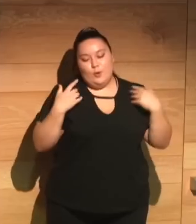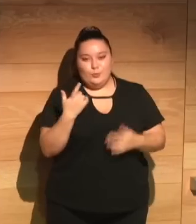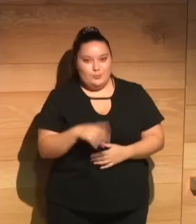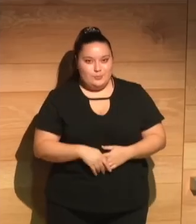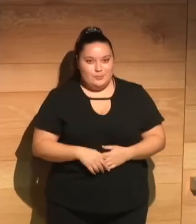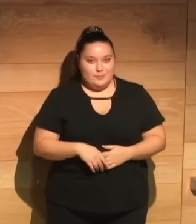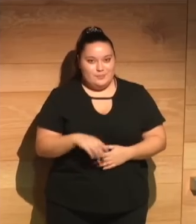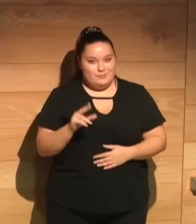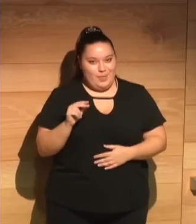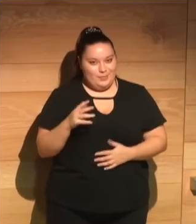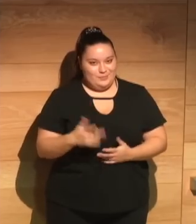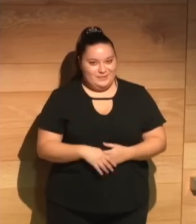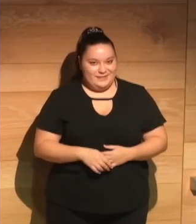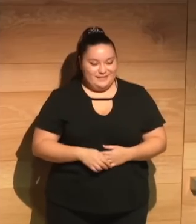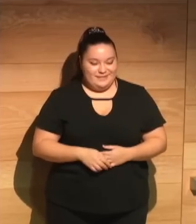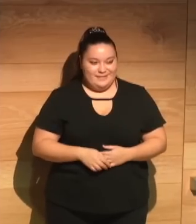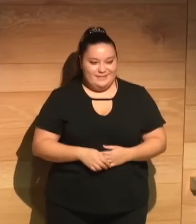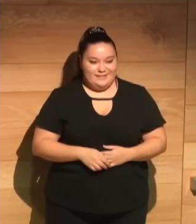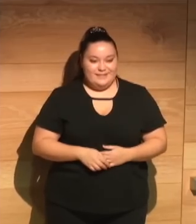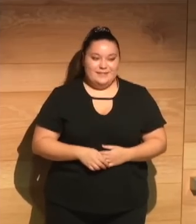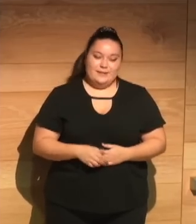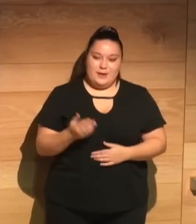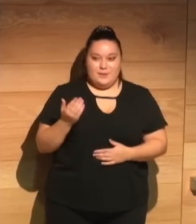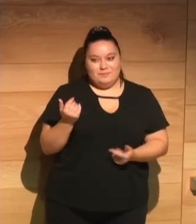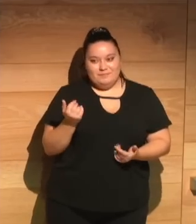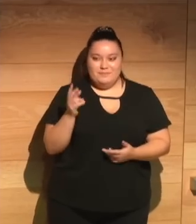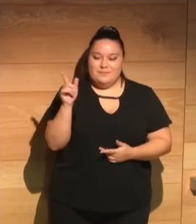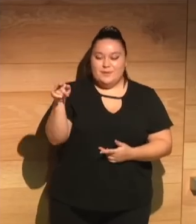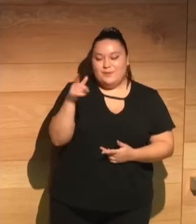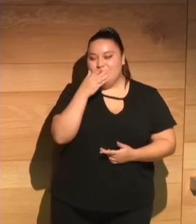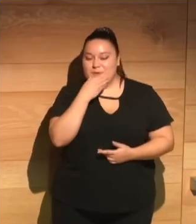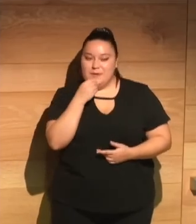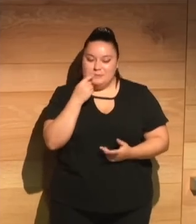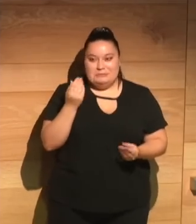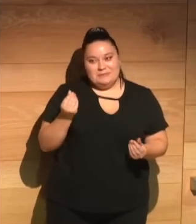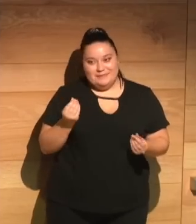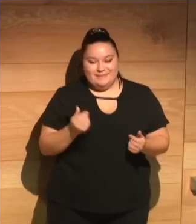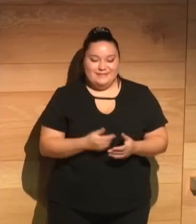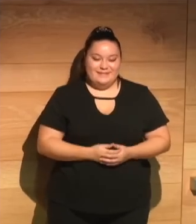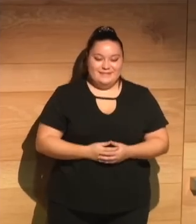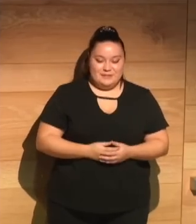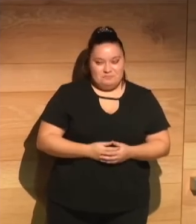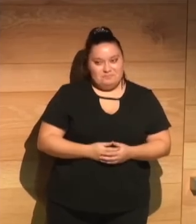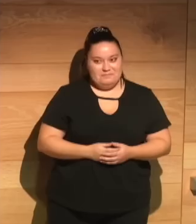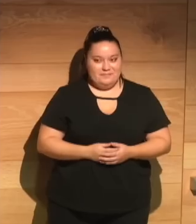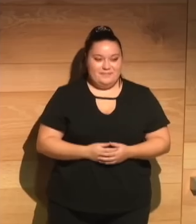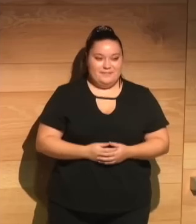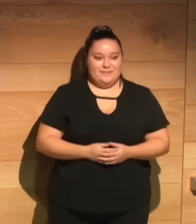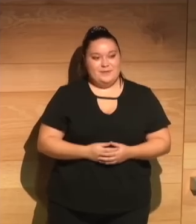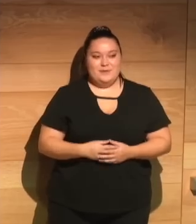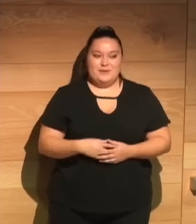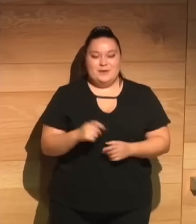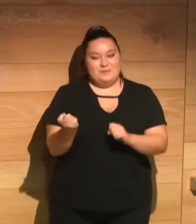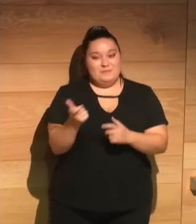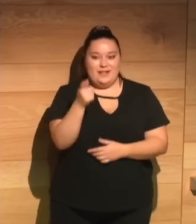hombritos. Es verdad, Juan, que viene. Estos hombros. Qué pena que no haya imagen. Estos hombros. Juan, eres un masipón.